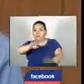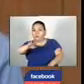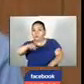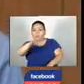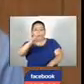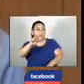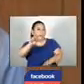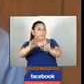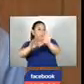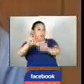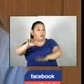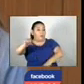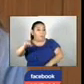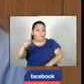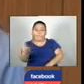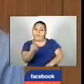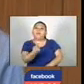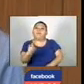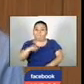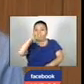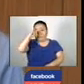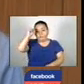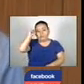184.065 puestos de trabajo, es decir,